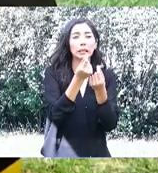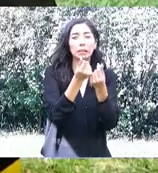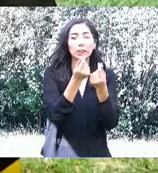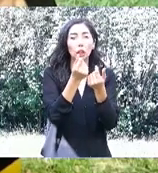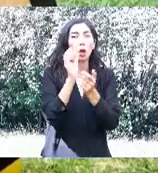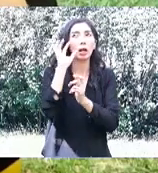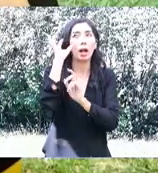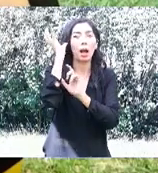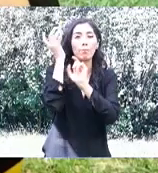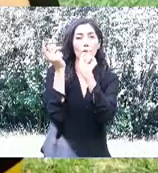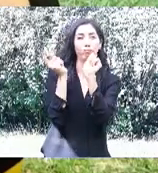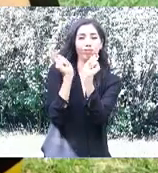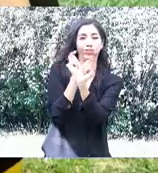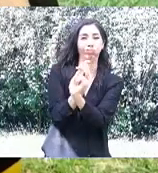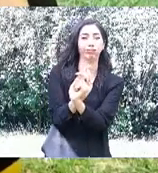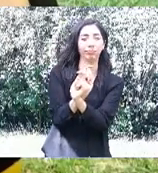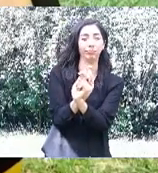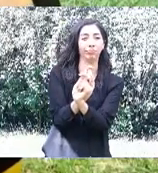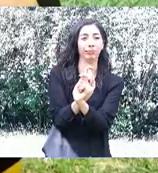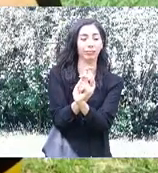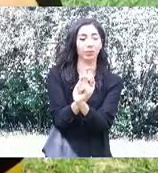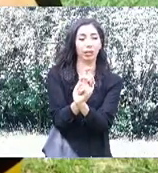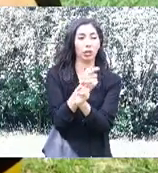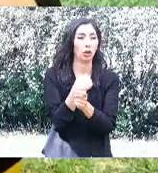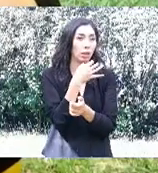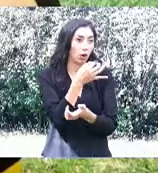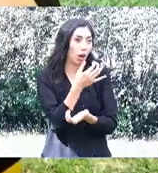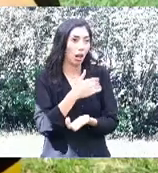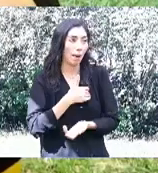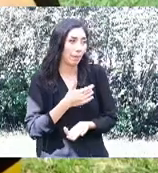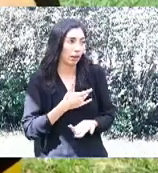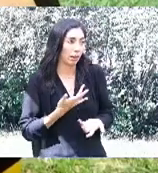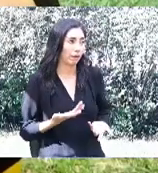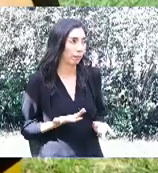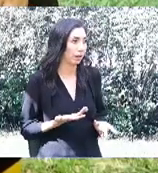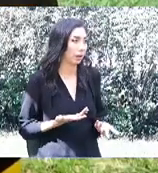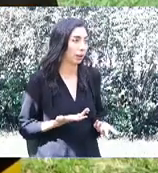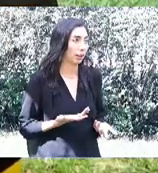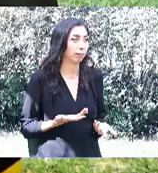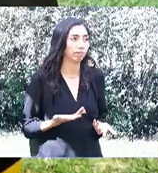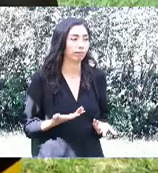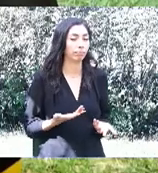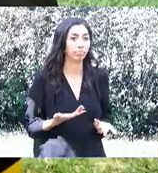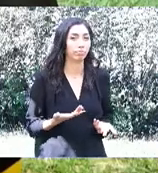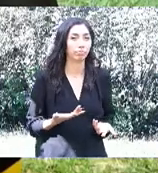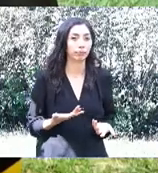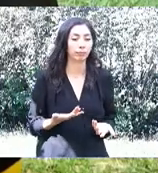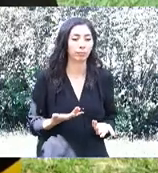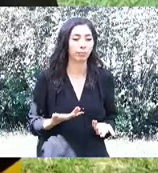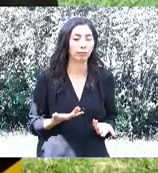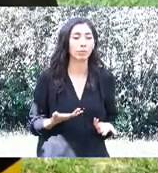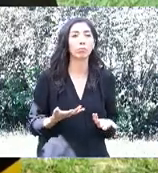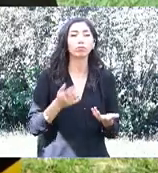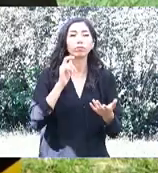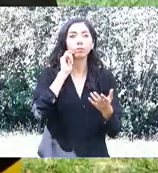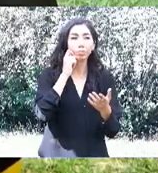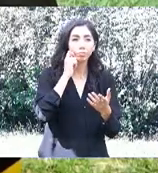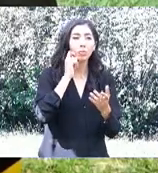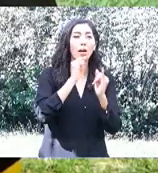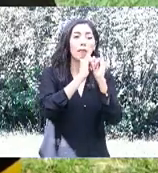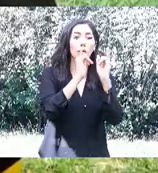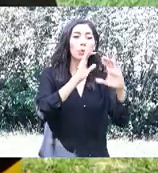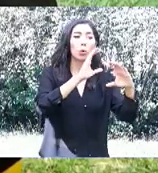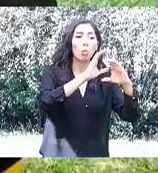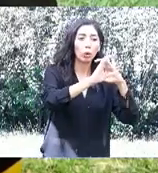el cambio climático es un fenómeno que está Esto lo digo Lamentablemente eh es un fenómeno que es comunicacional que